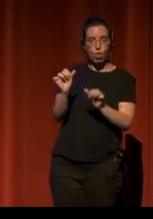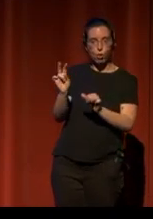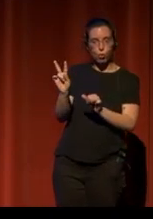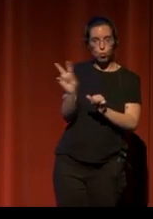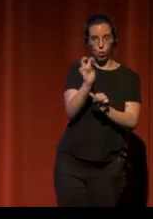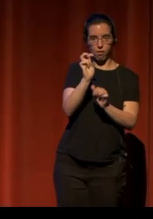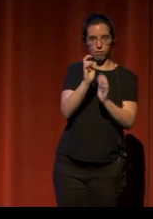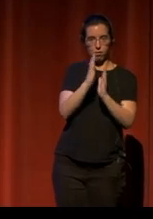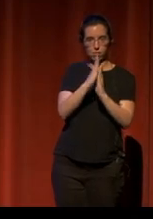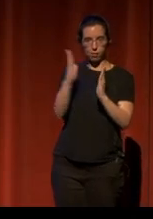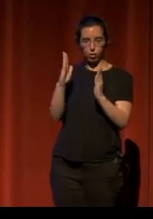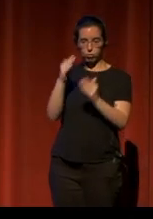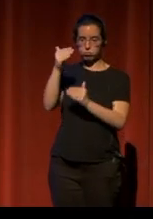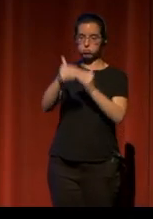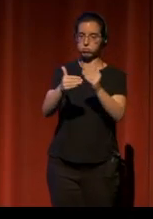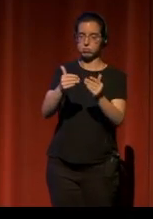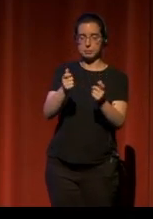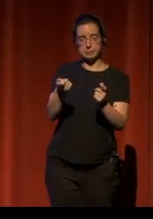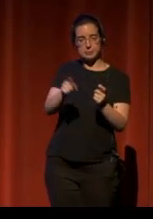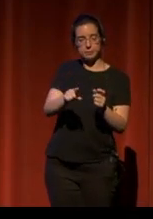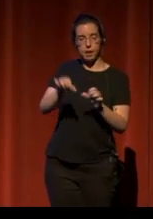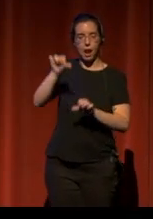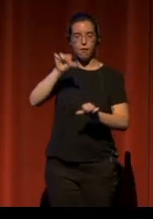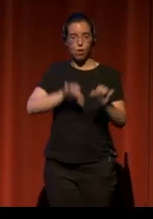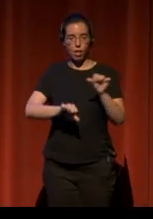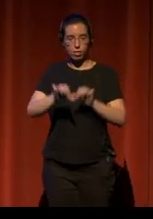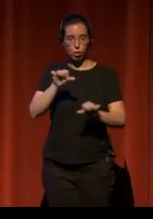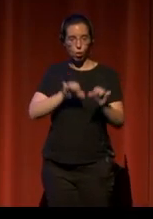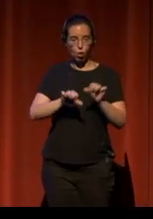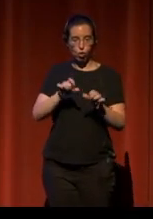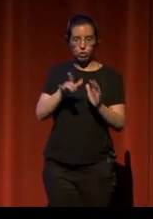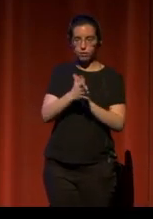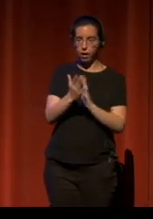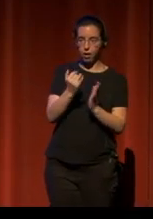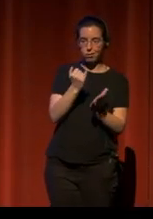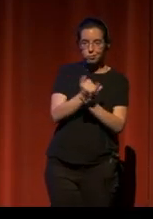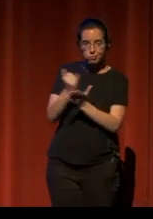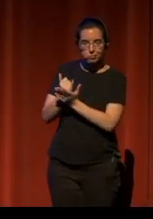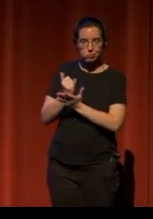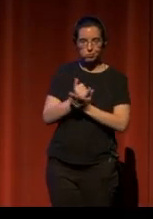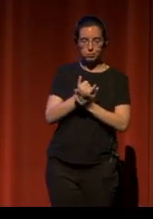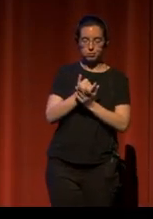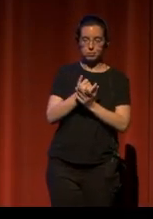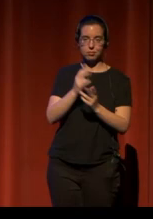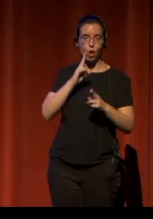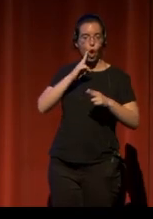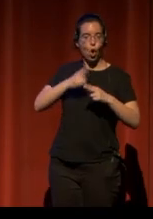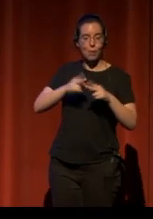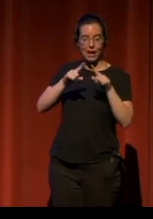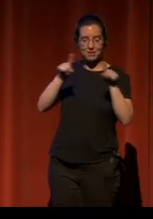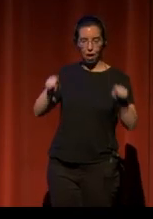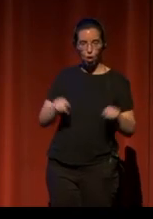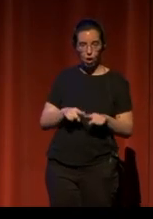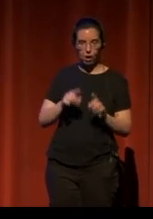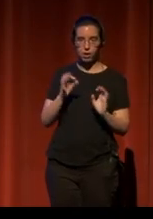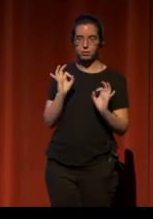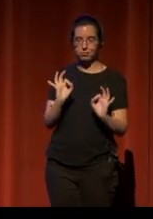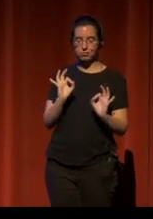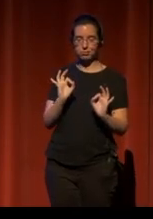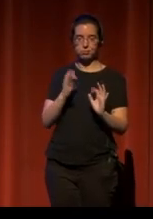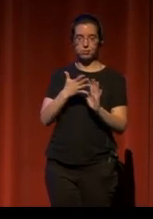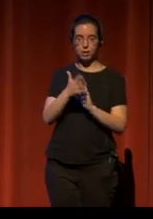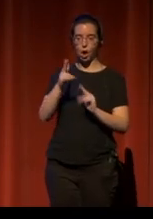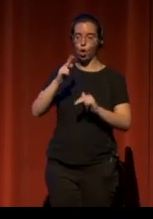bibliotecas más laboratorio bibliotecas experimentales bibliotecas hexagonales no en las que se